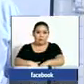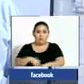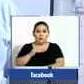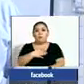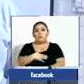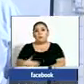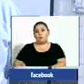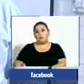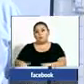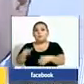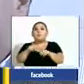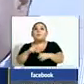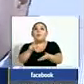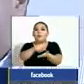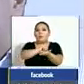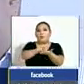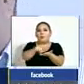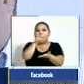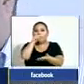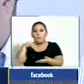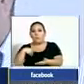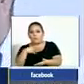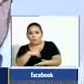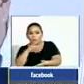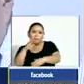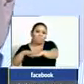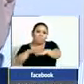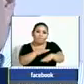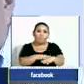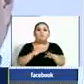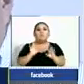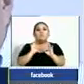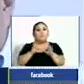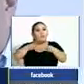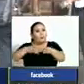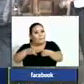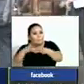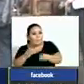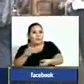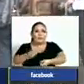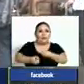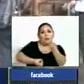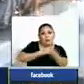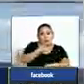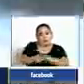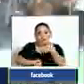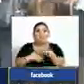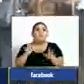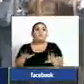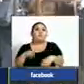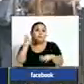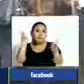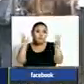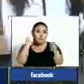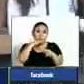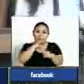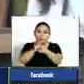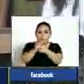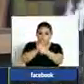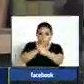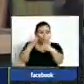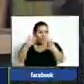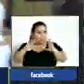presidente del colegio médico pide que existan más métodos para informar sobre el coronavirus. Además, el gobierno recomendó el uso de